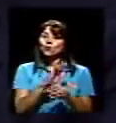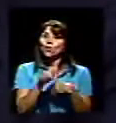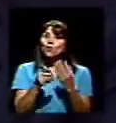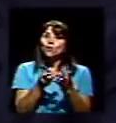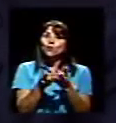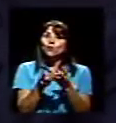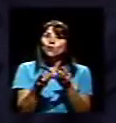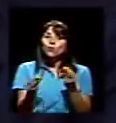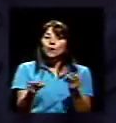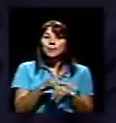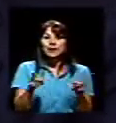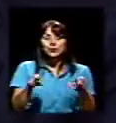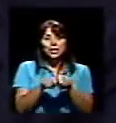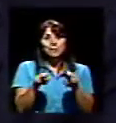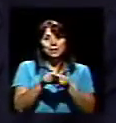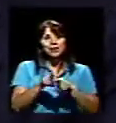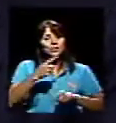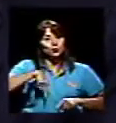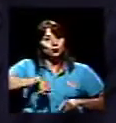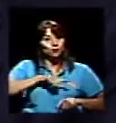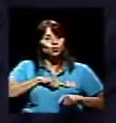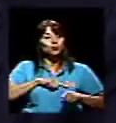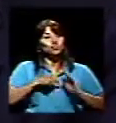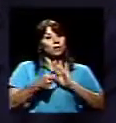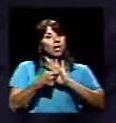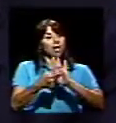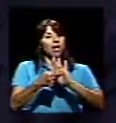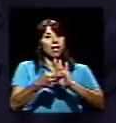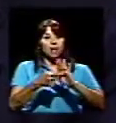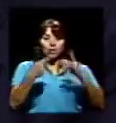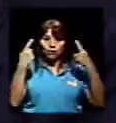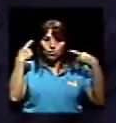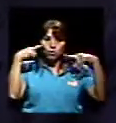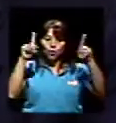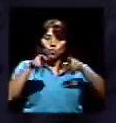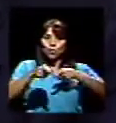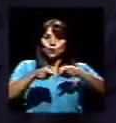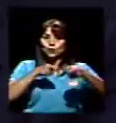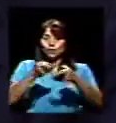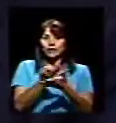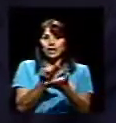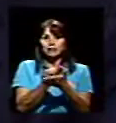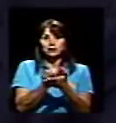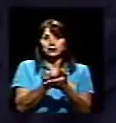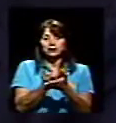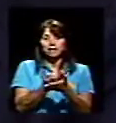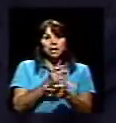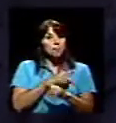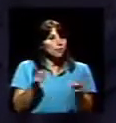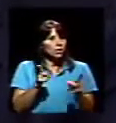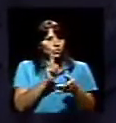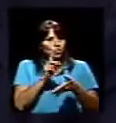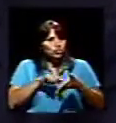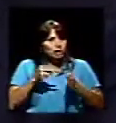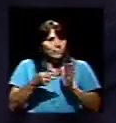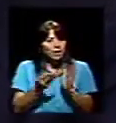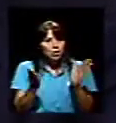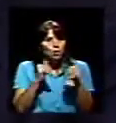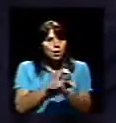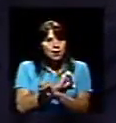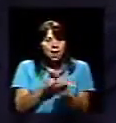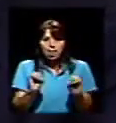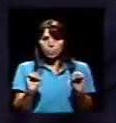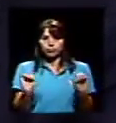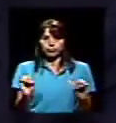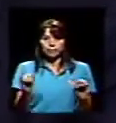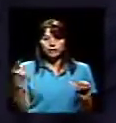hemos llegado a un ordenamiento y a un control sobre las finanzas. Eso no significa que no tengamos riesgos como cualquier organización y sobre todo tan